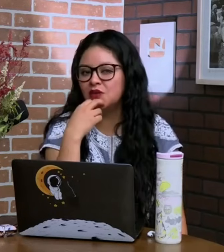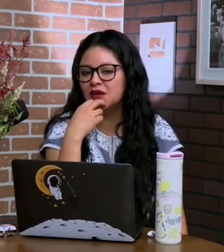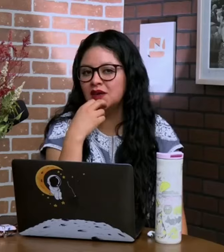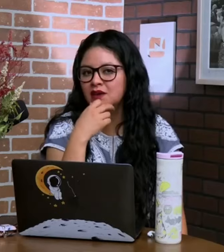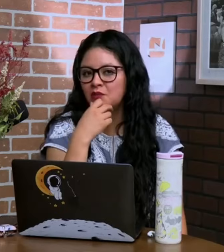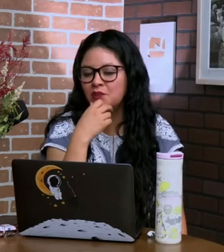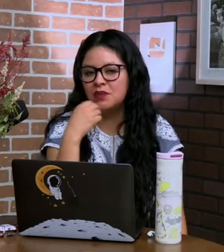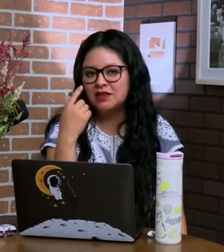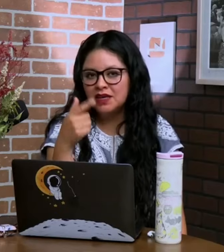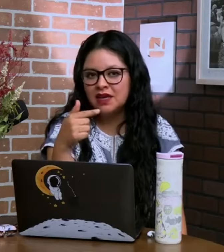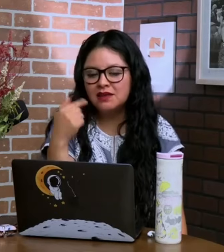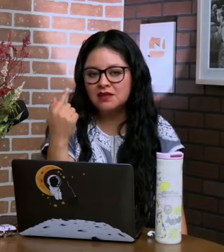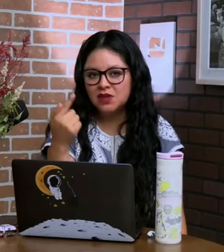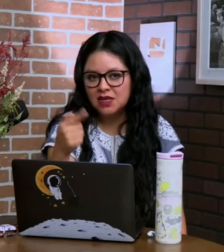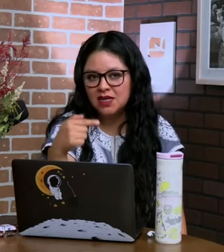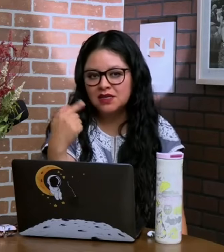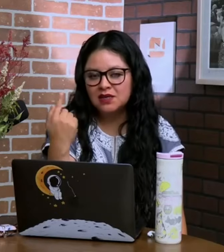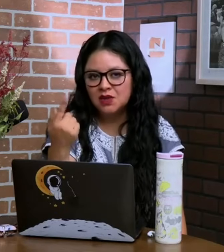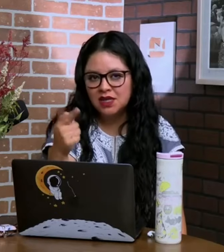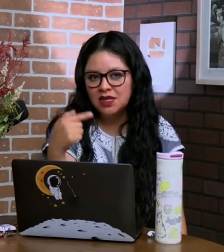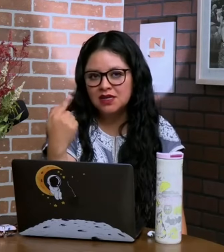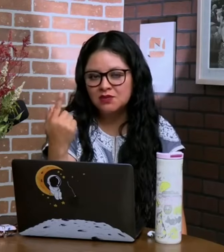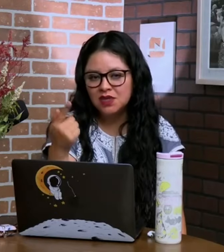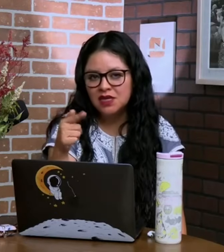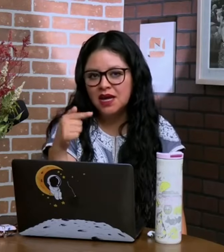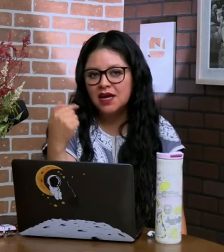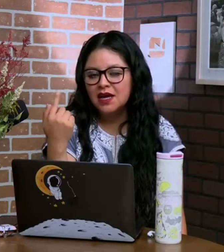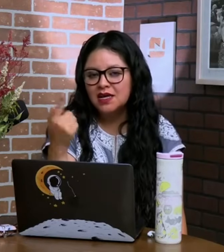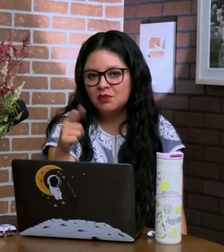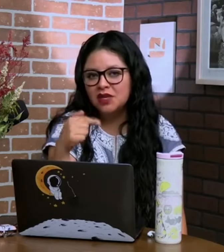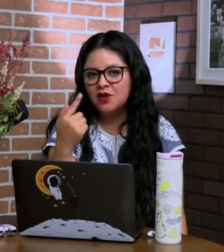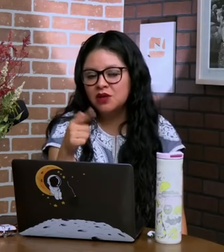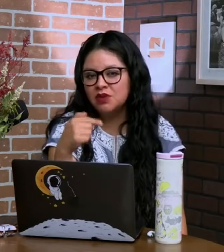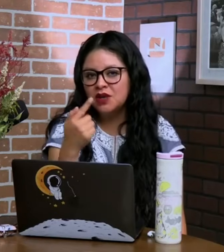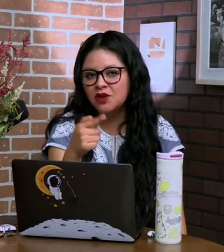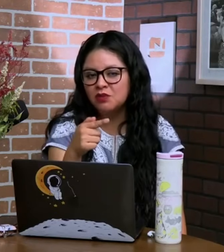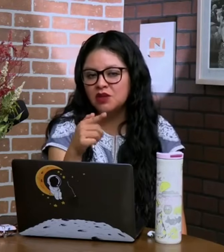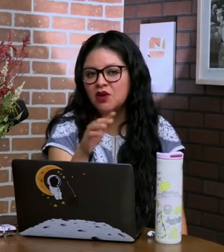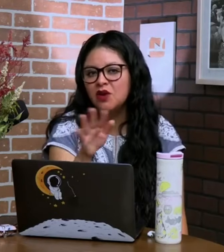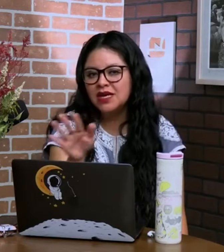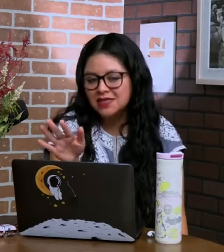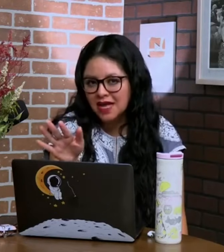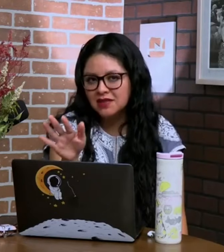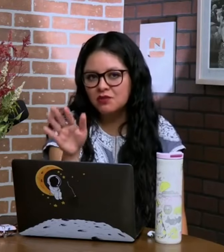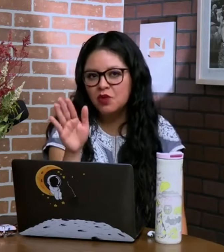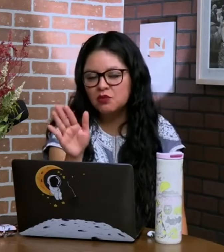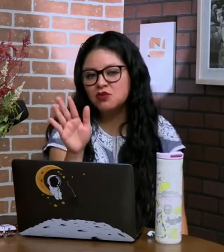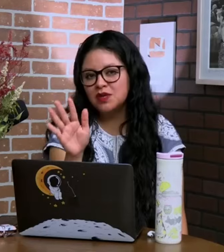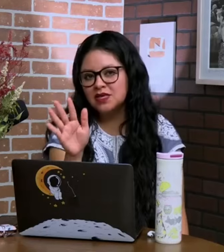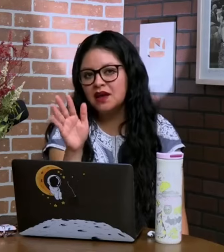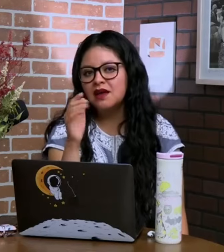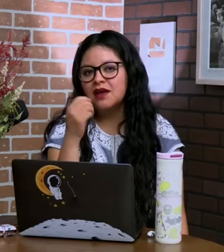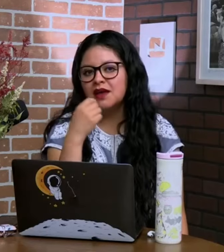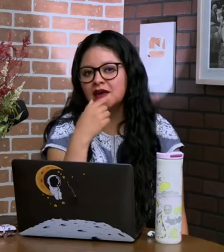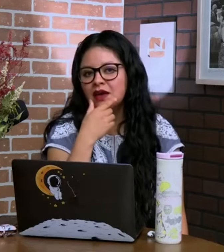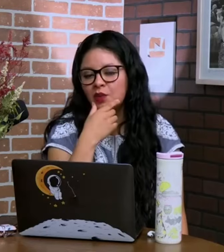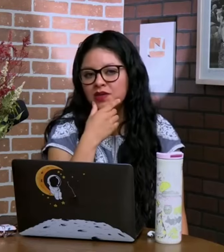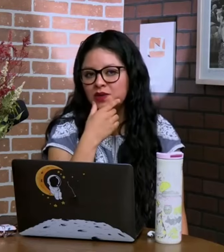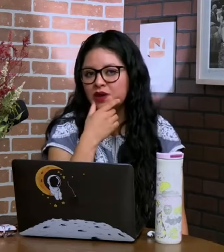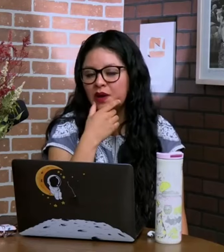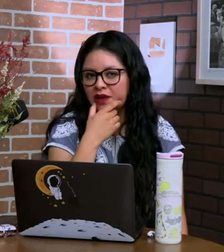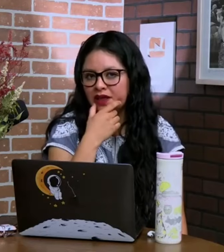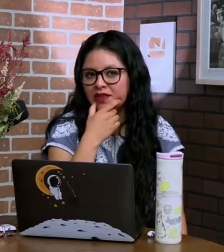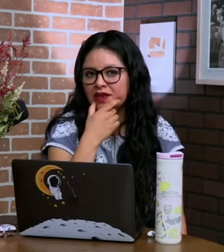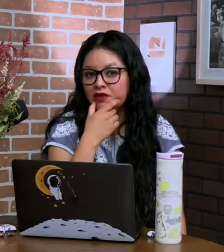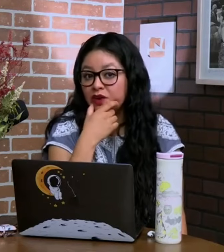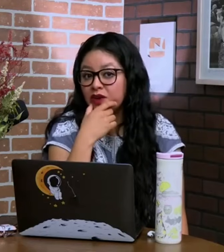en donde mentira tras mentira tras mentira tras mentira, repítelo y quizás podemos pensar que puede